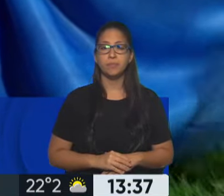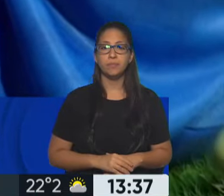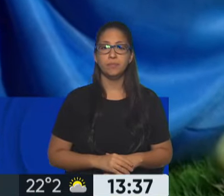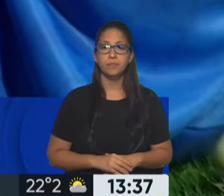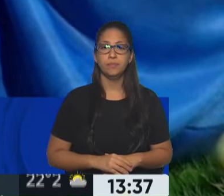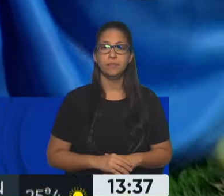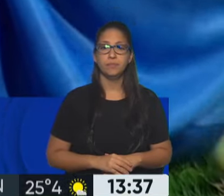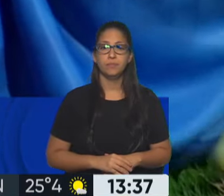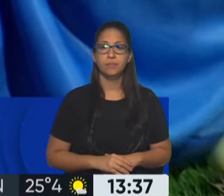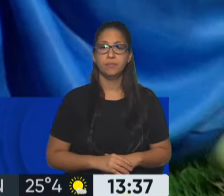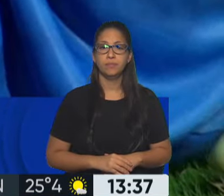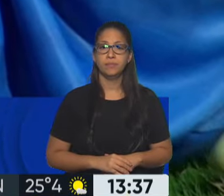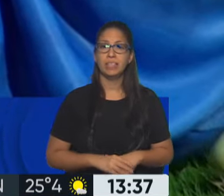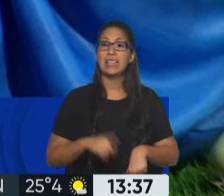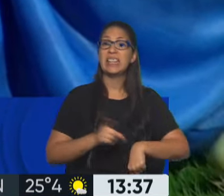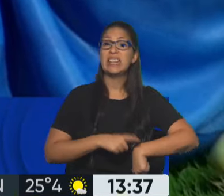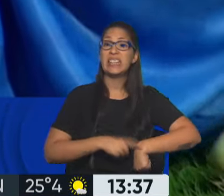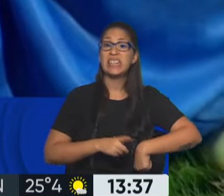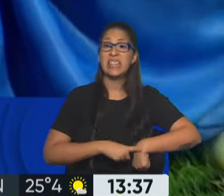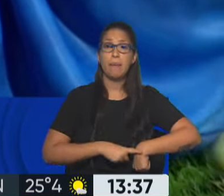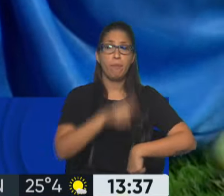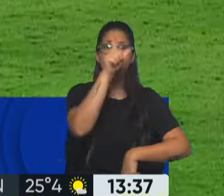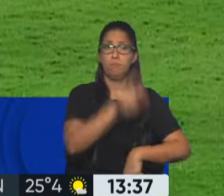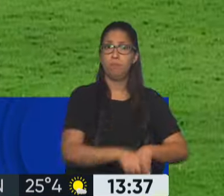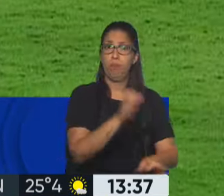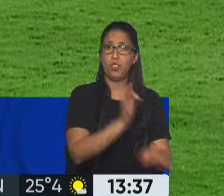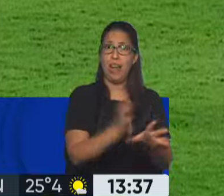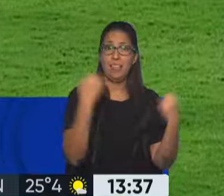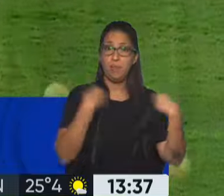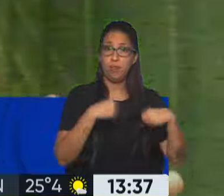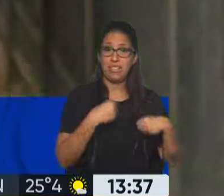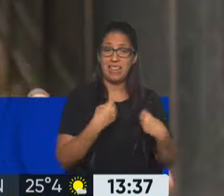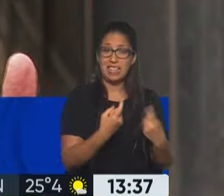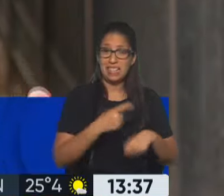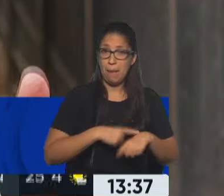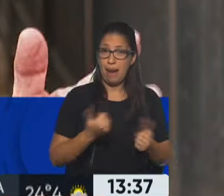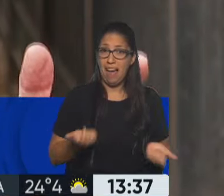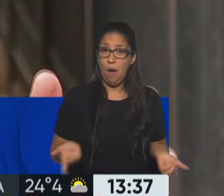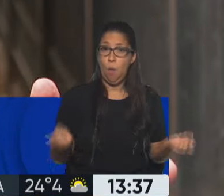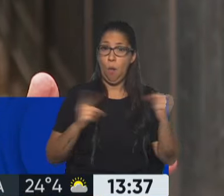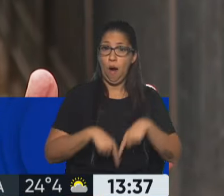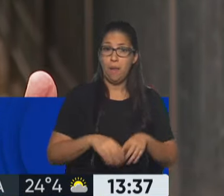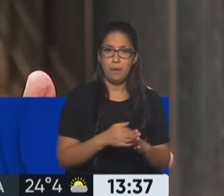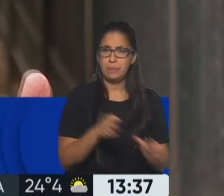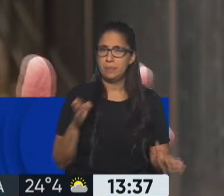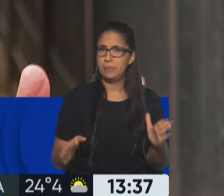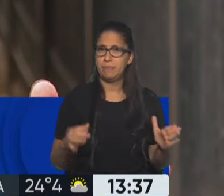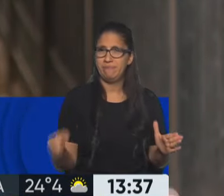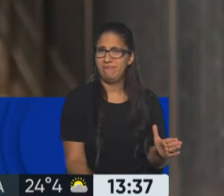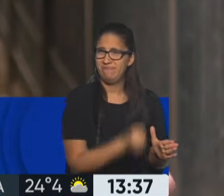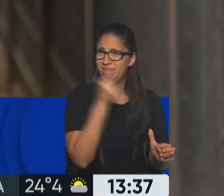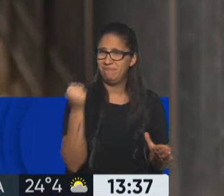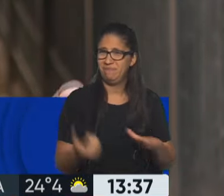El tiempo que necesita un deportista para recuperarse es crítico en este momento. ¿Por